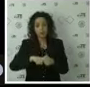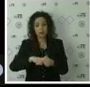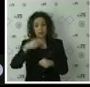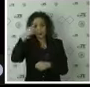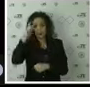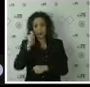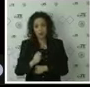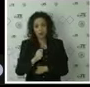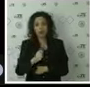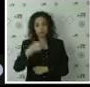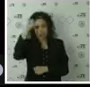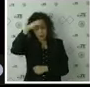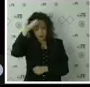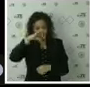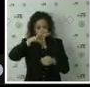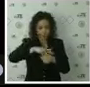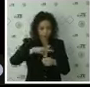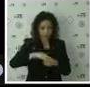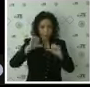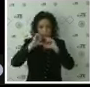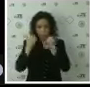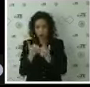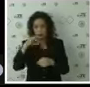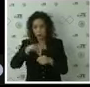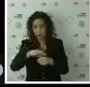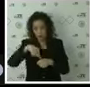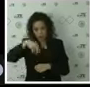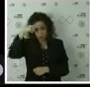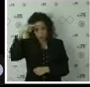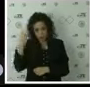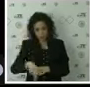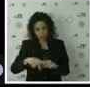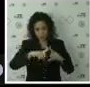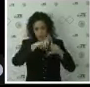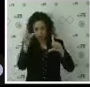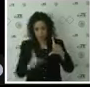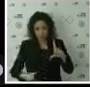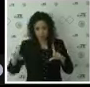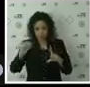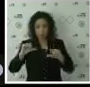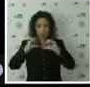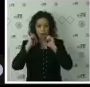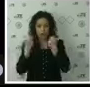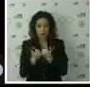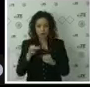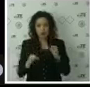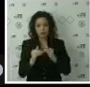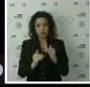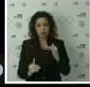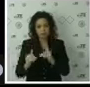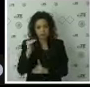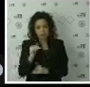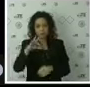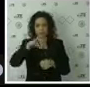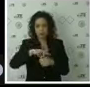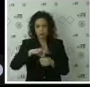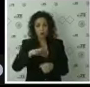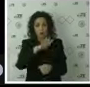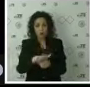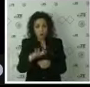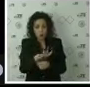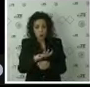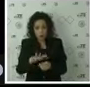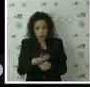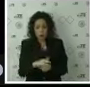Electoral, la Asociación de Tribunales Electorales de la República Mexicana, la Asociación de Magistradas y Magistrados Electorales